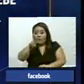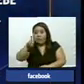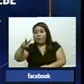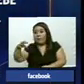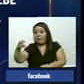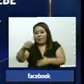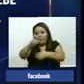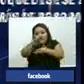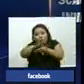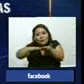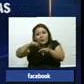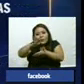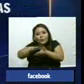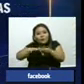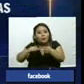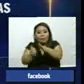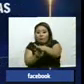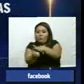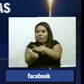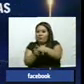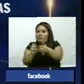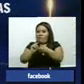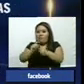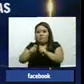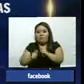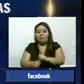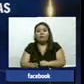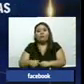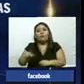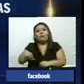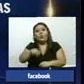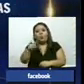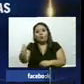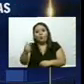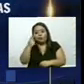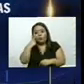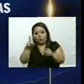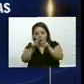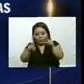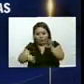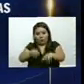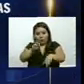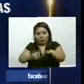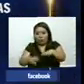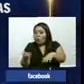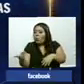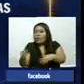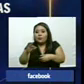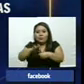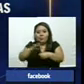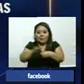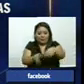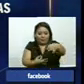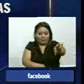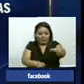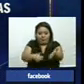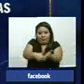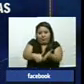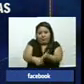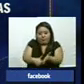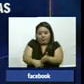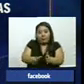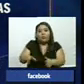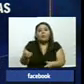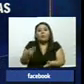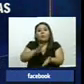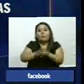220 escáner dañados. El segundo es un sistema de reconocimiento inteligente para el conteo de marcas y preferencias, con